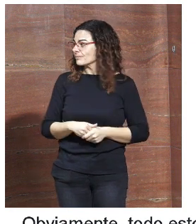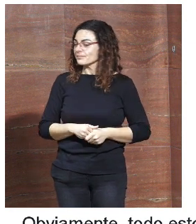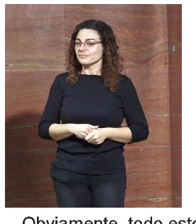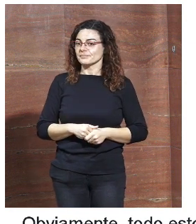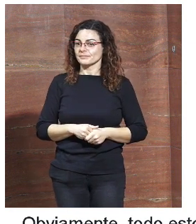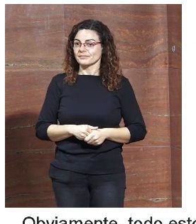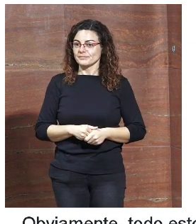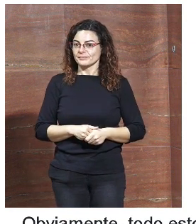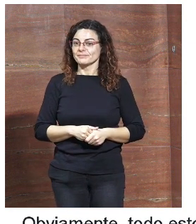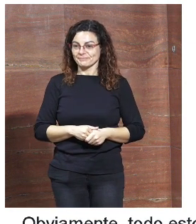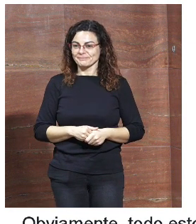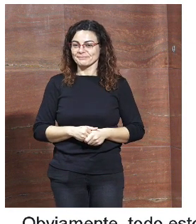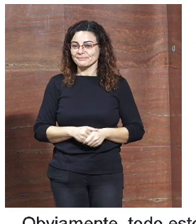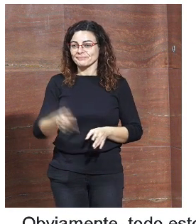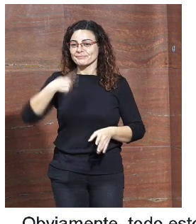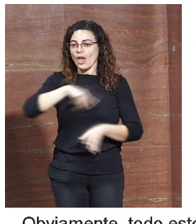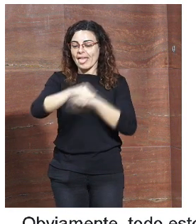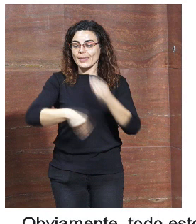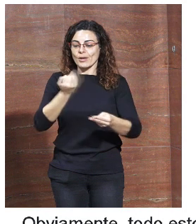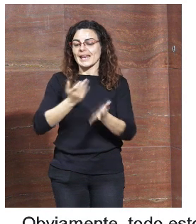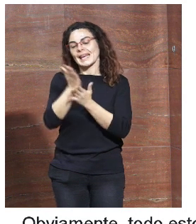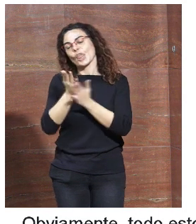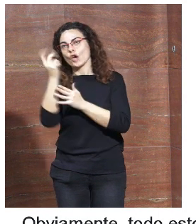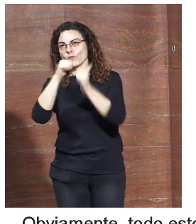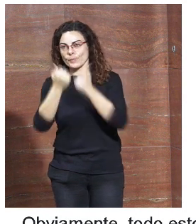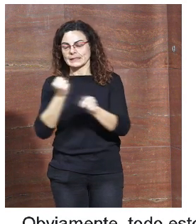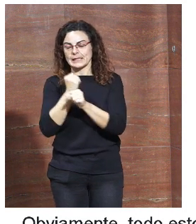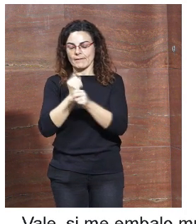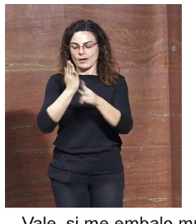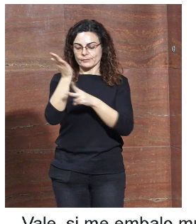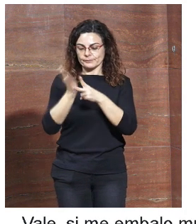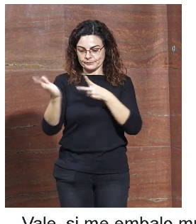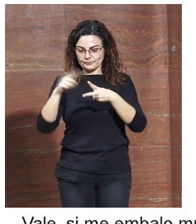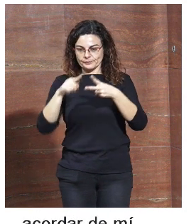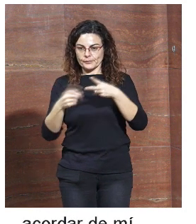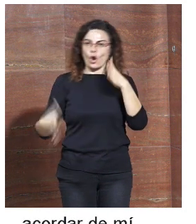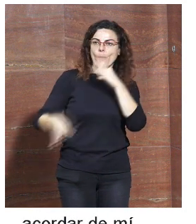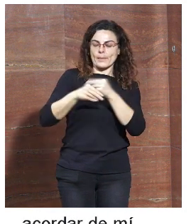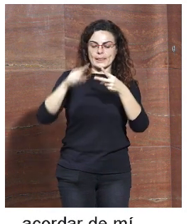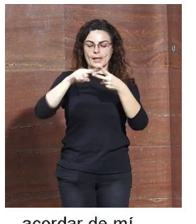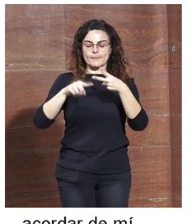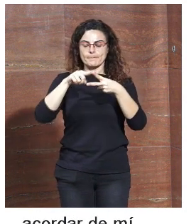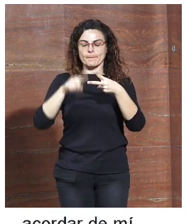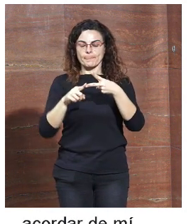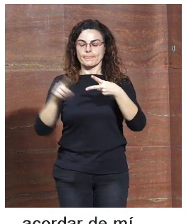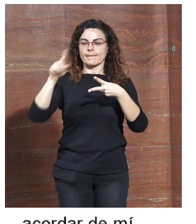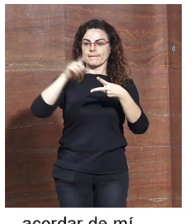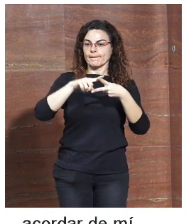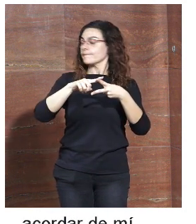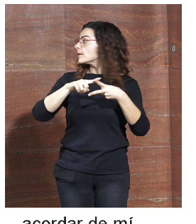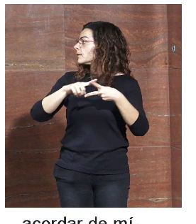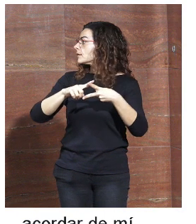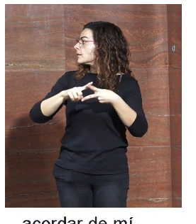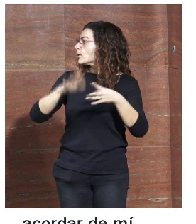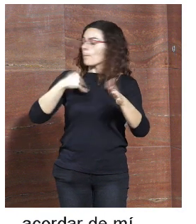Bueno, ¿qué hacemos, no? Estamos trabajando a 2 niveles, ¿no?, que se retroalimentan, ¿no? Por un lado, unos proyectos específicos los